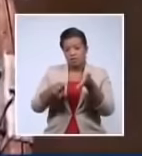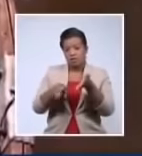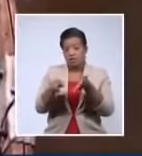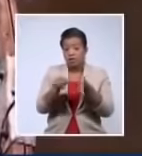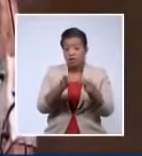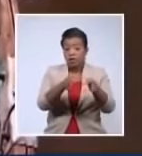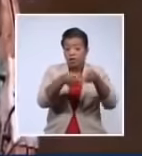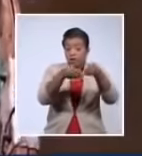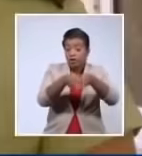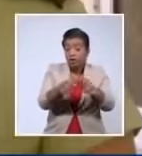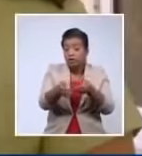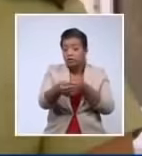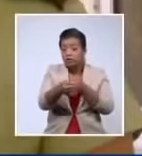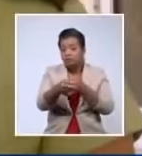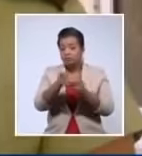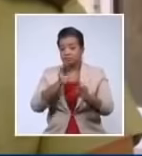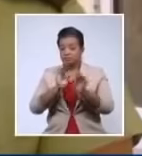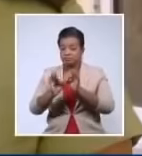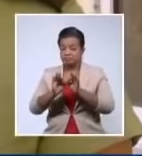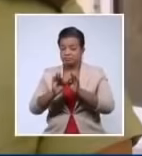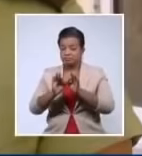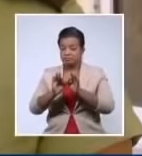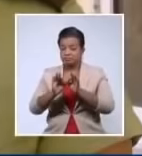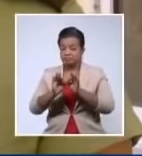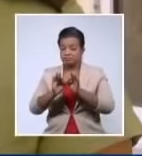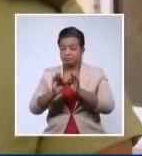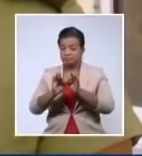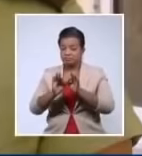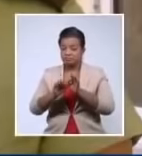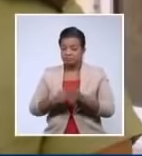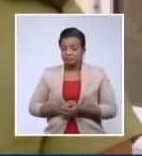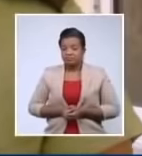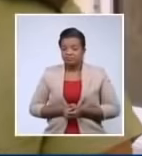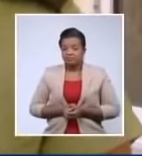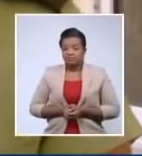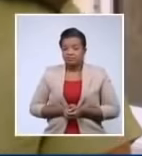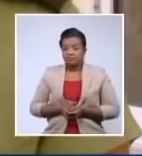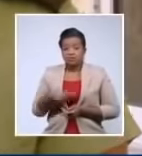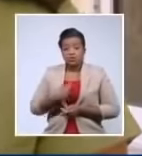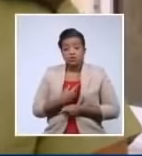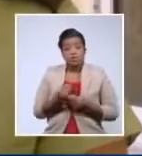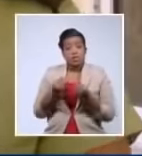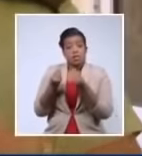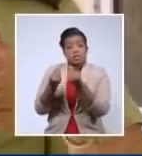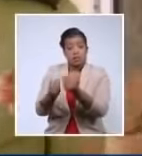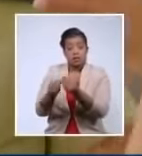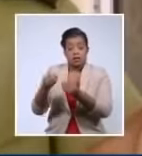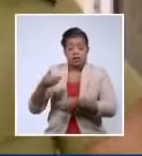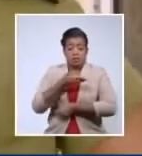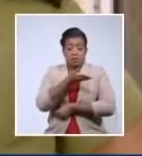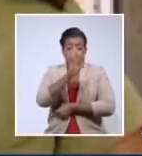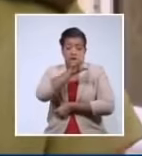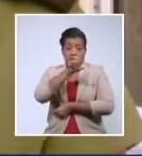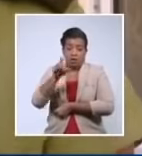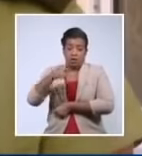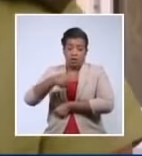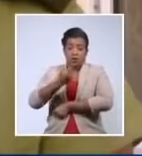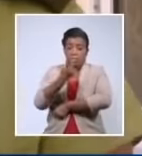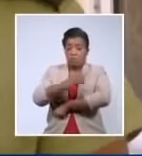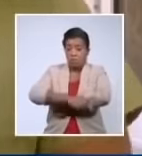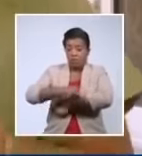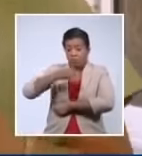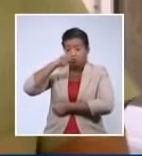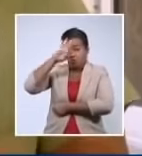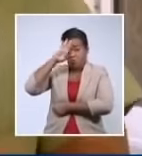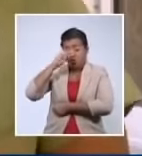en calidad de depósito. Esta carne la hicimos entre la industria pesquera del país para que ellos definan el destino que se le